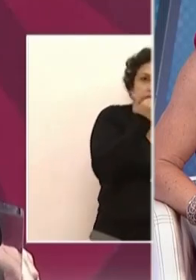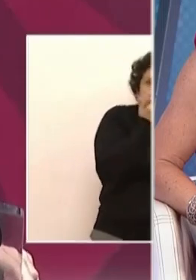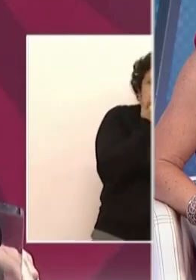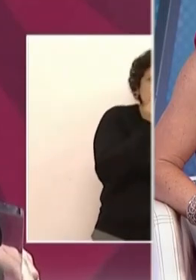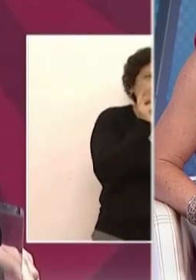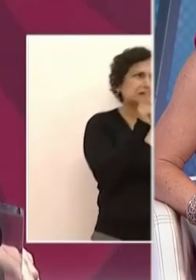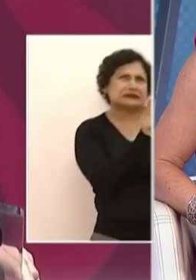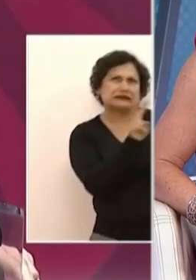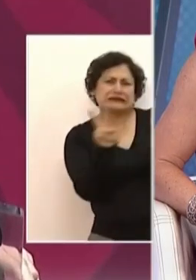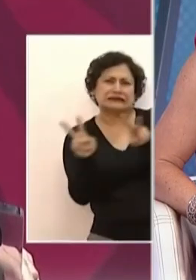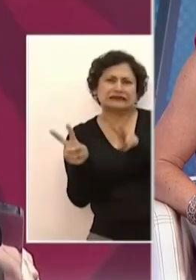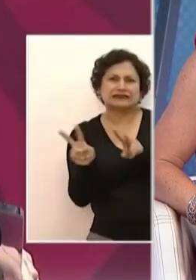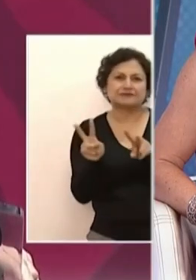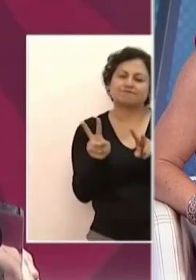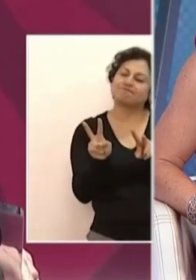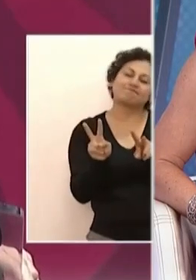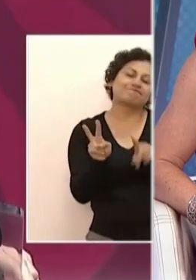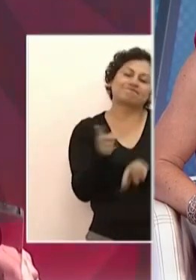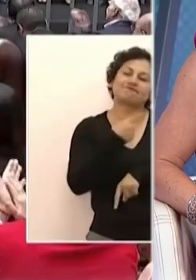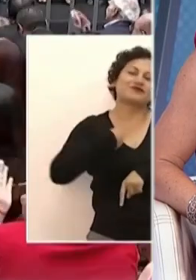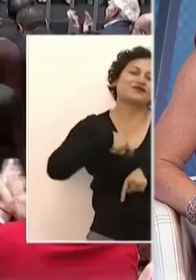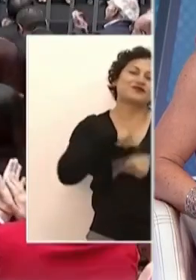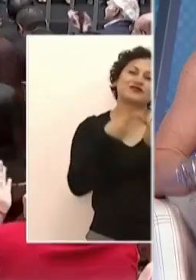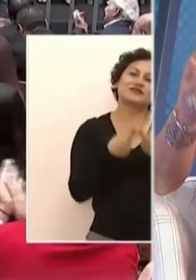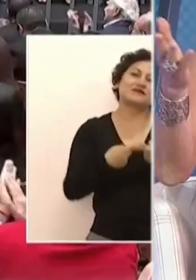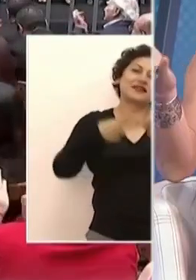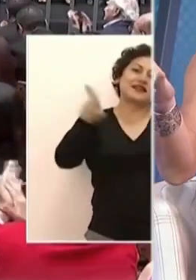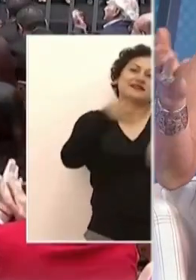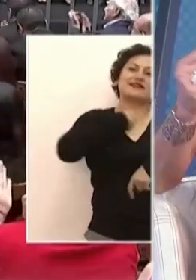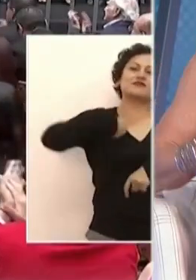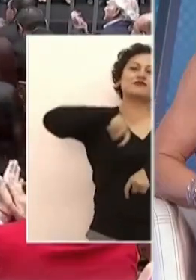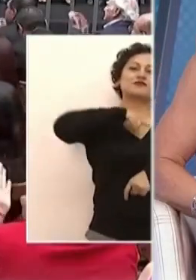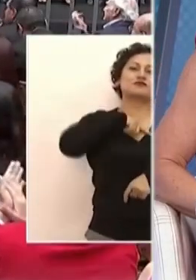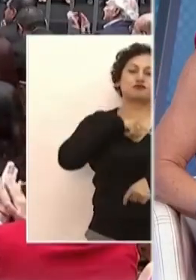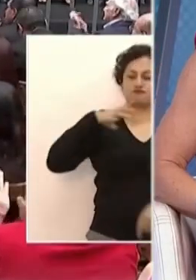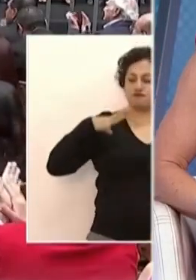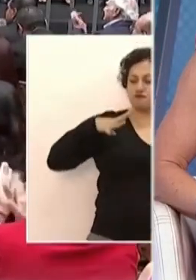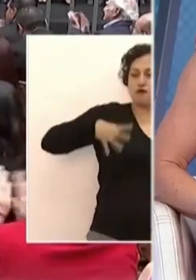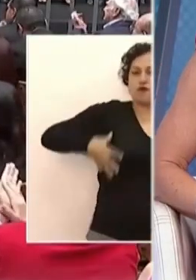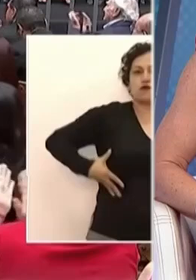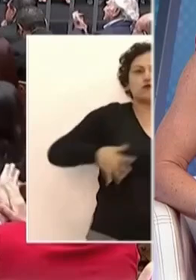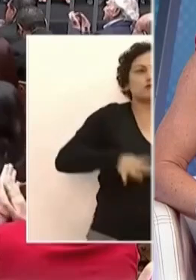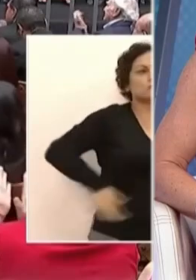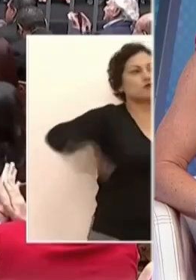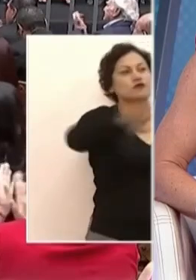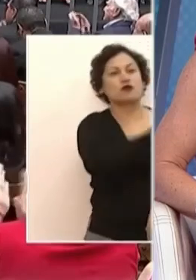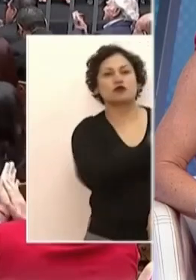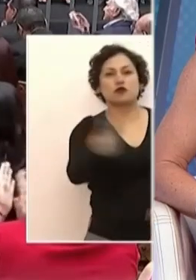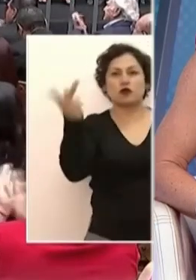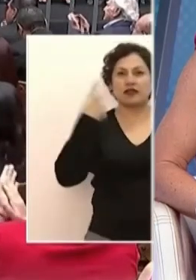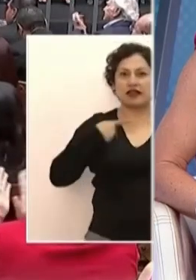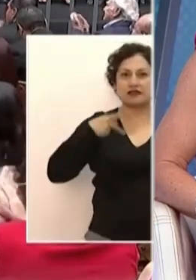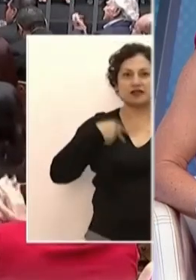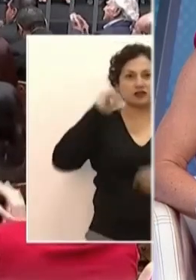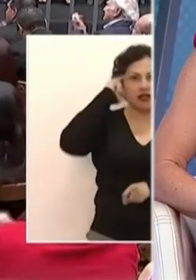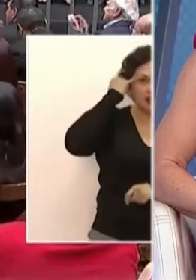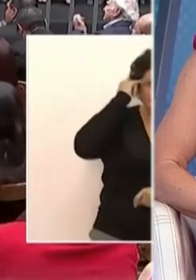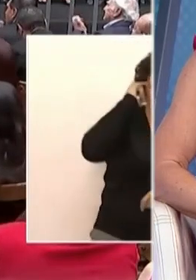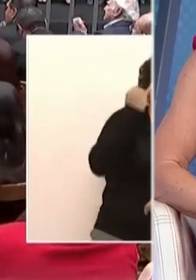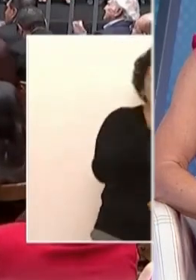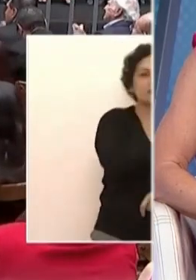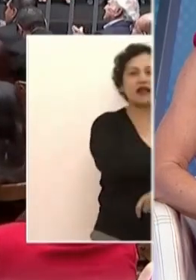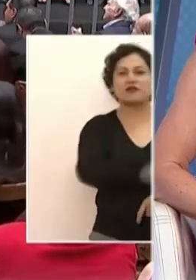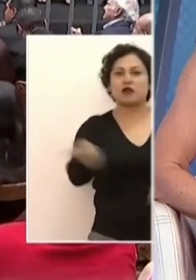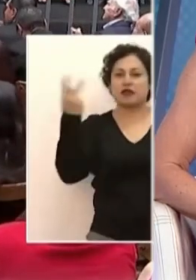juicio oral a puertas del inicio de su juicio oral. Además, México ha acogido a la esposa de Pedro Castillo. Así es, la esposa de Pedro Castillo, Lila Paredes,